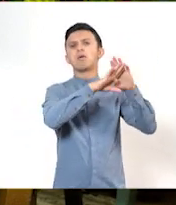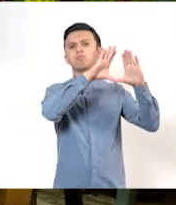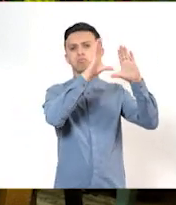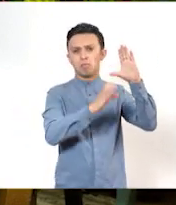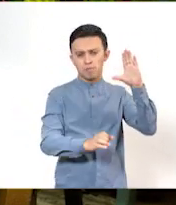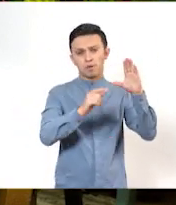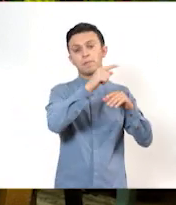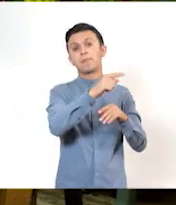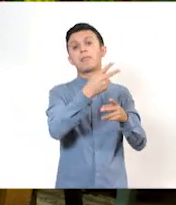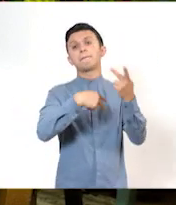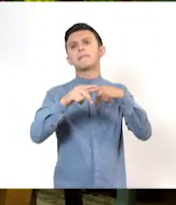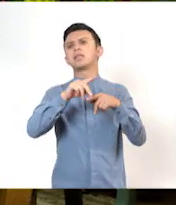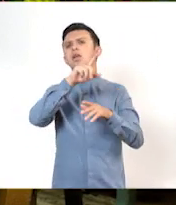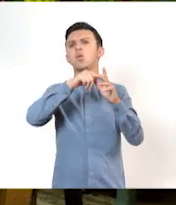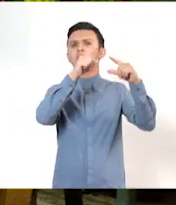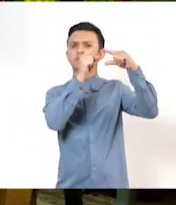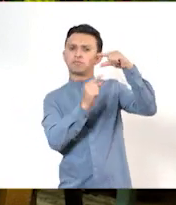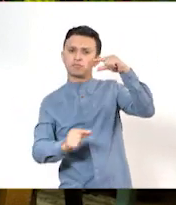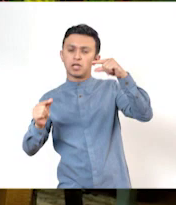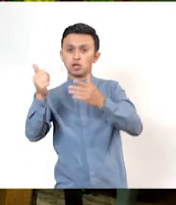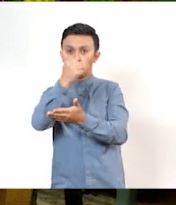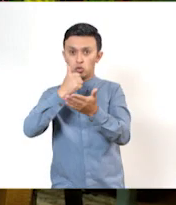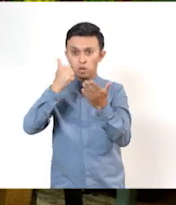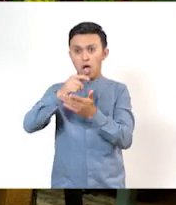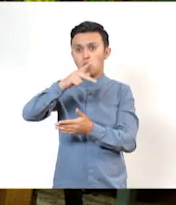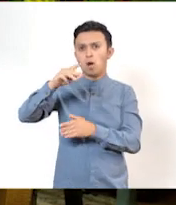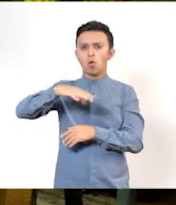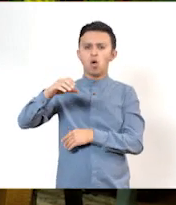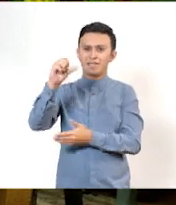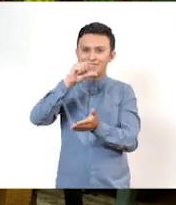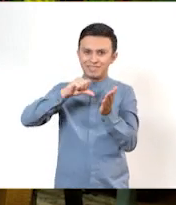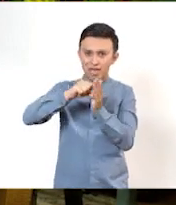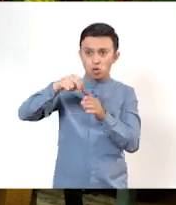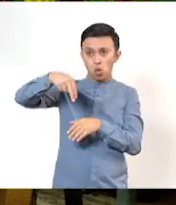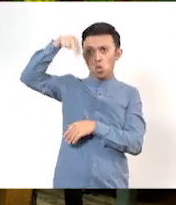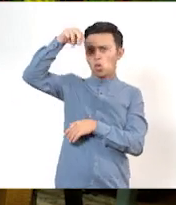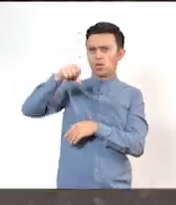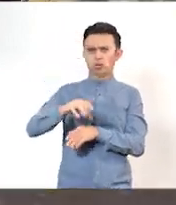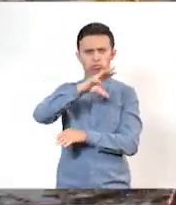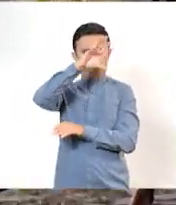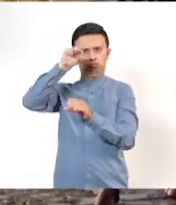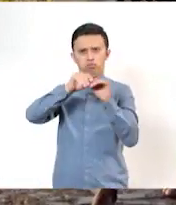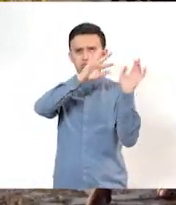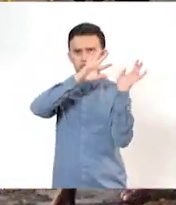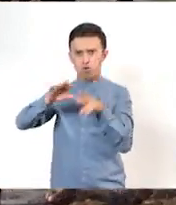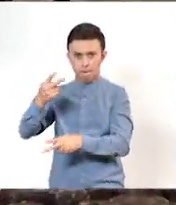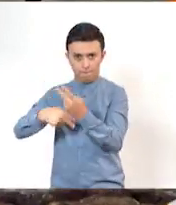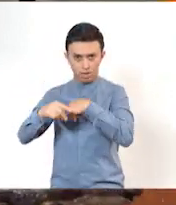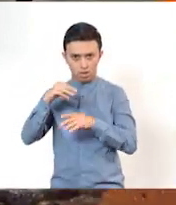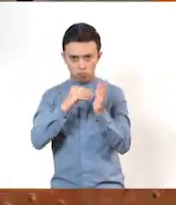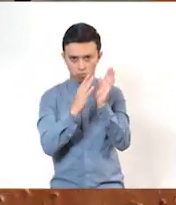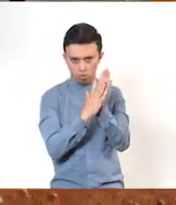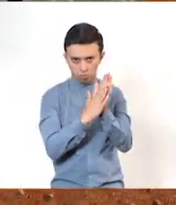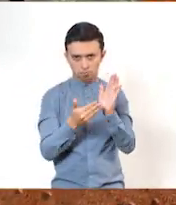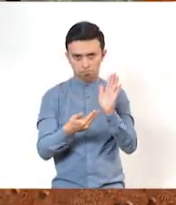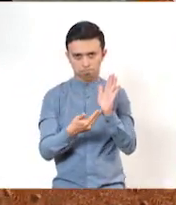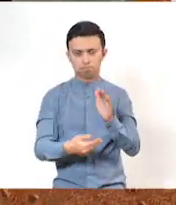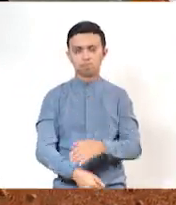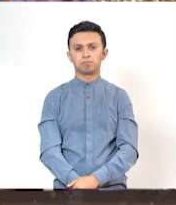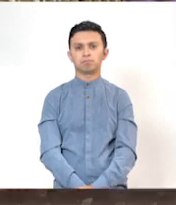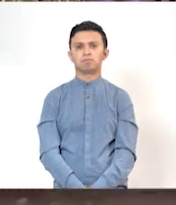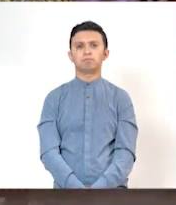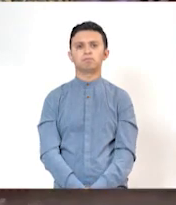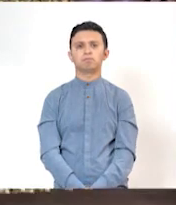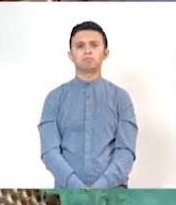en costas, ciudades, pueblos del centro, norte y sur del país. Soy el negro de la